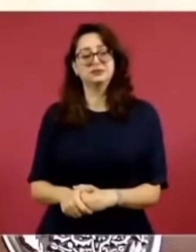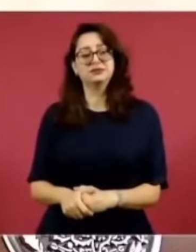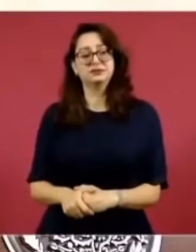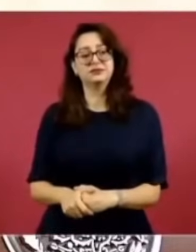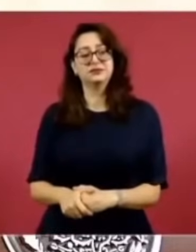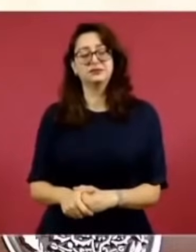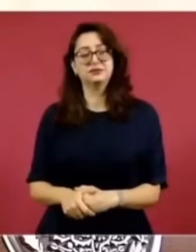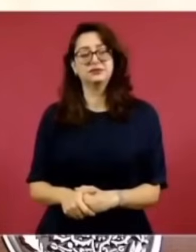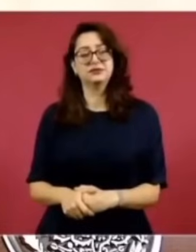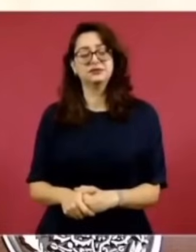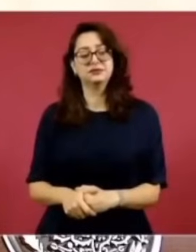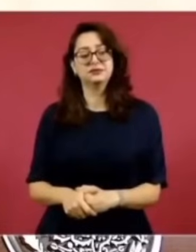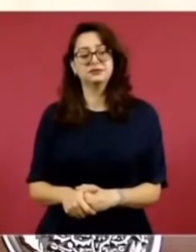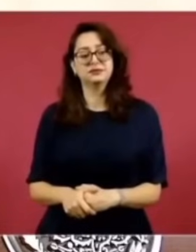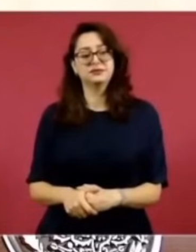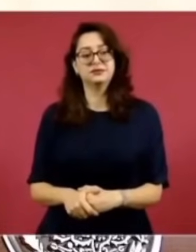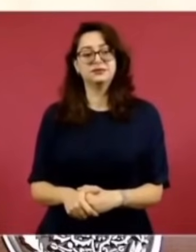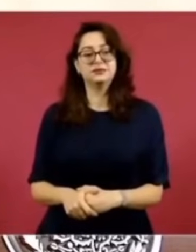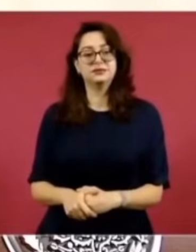la Corte,